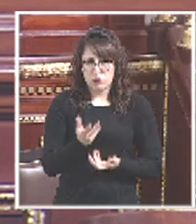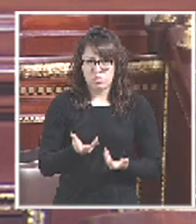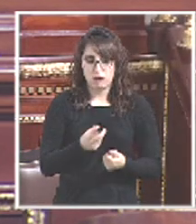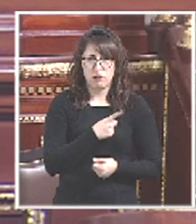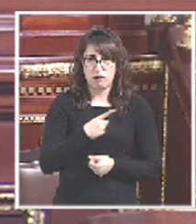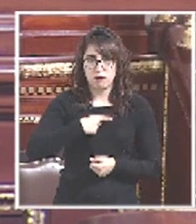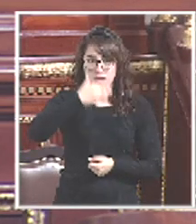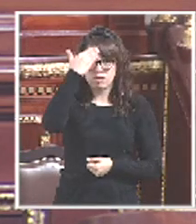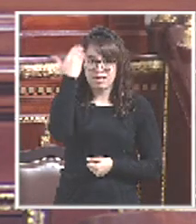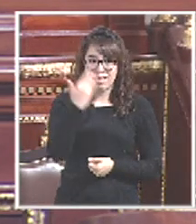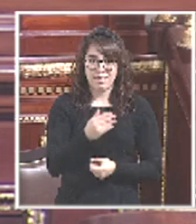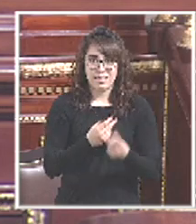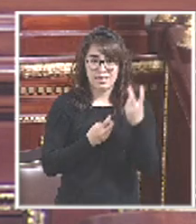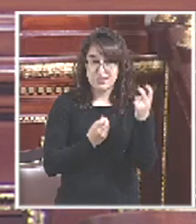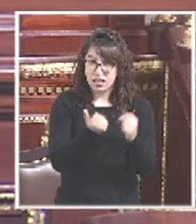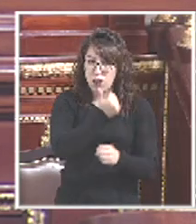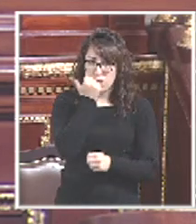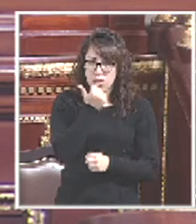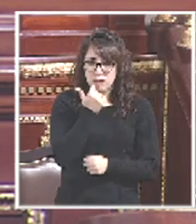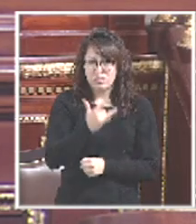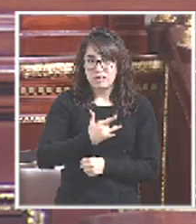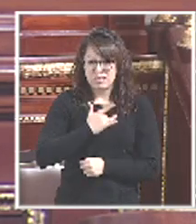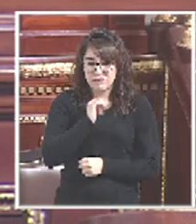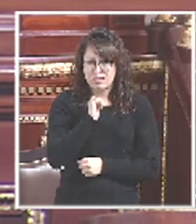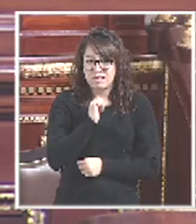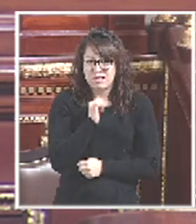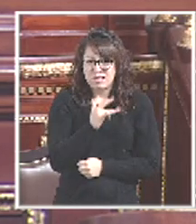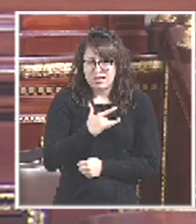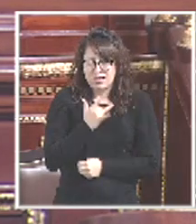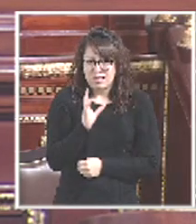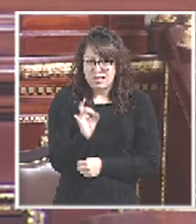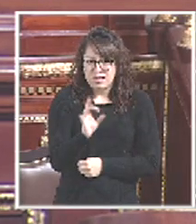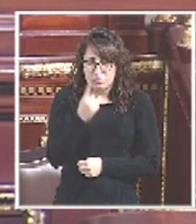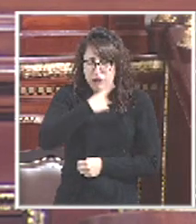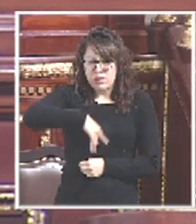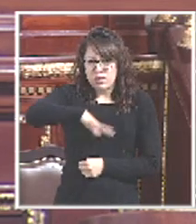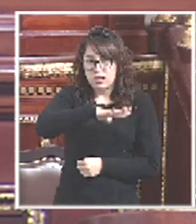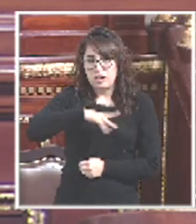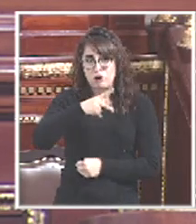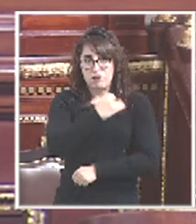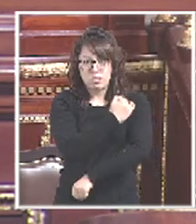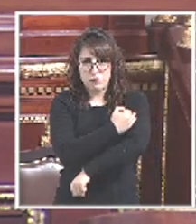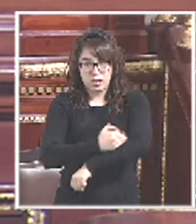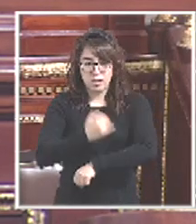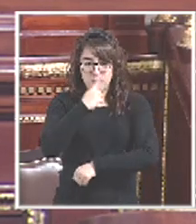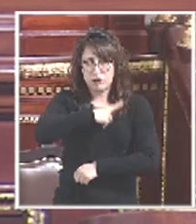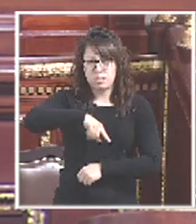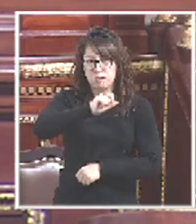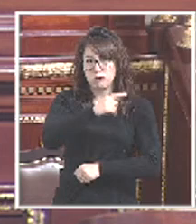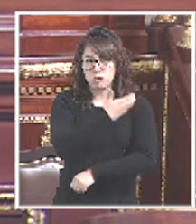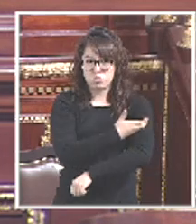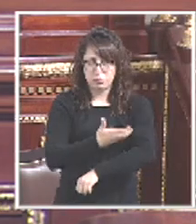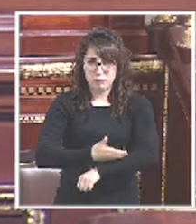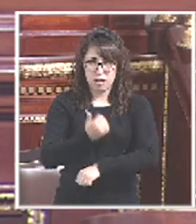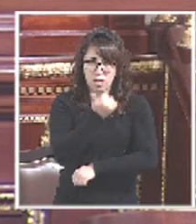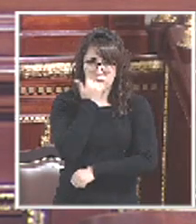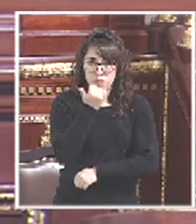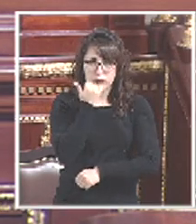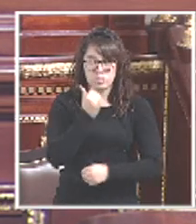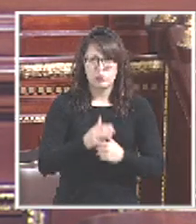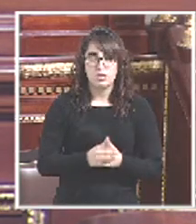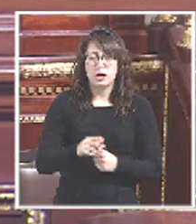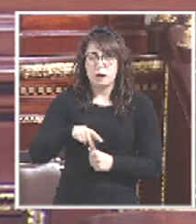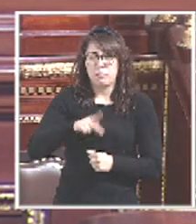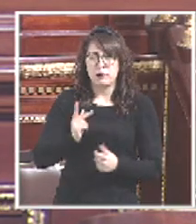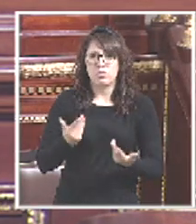claro que este joven es una pérdida dolorosa para los suyos y para la sociedad. Lo que sí sabemos es